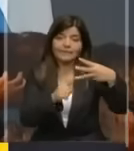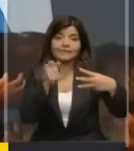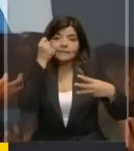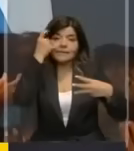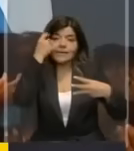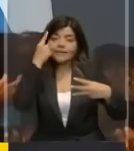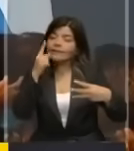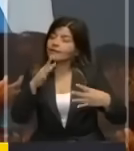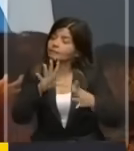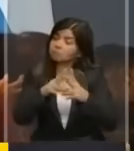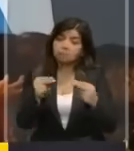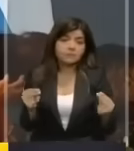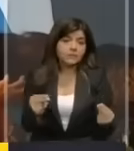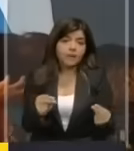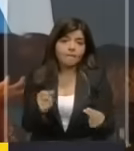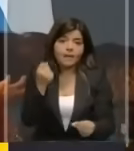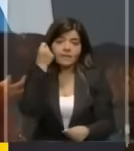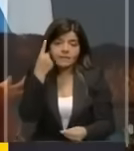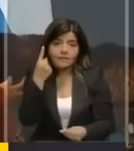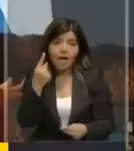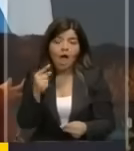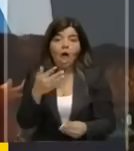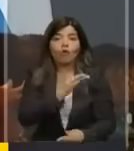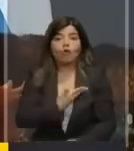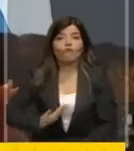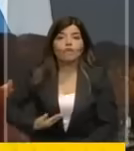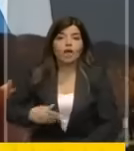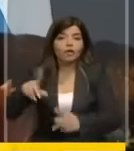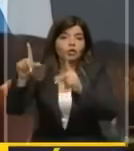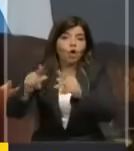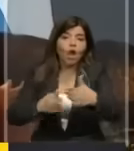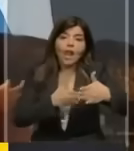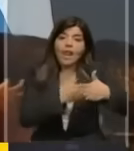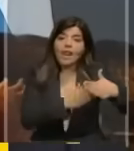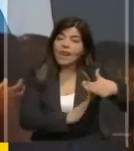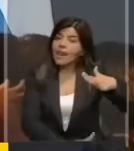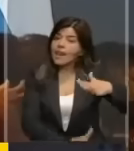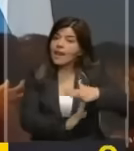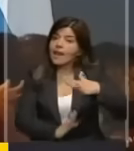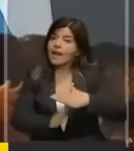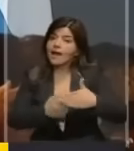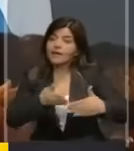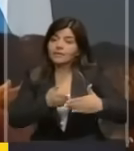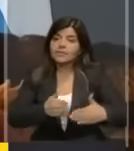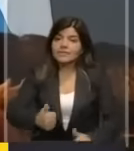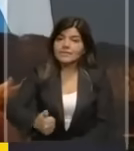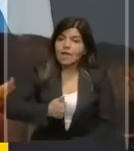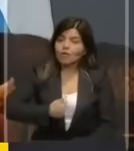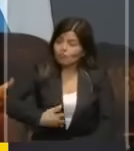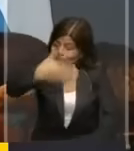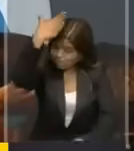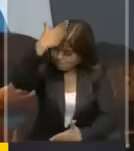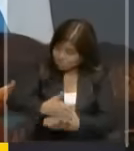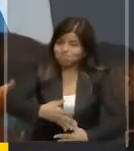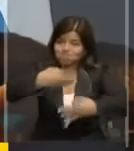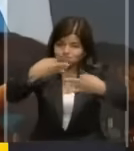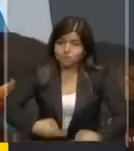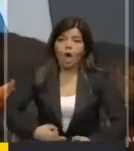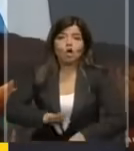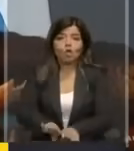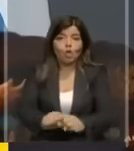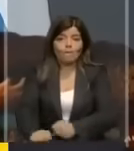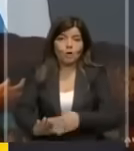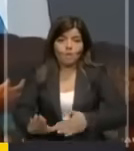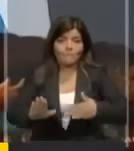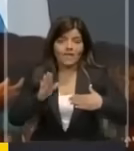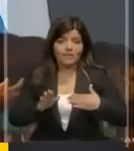simples. Un gobierno limitado, y quiero que quede claro esto, que cumple a rajatabla con sus compromisos